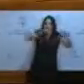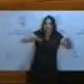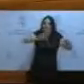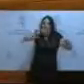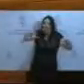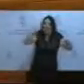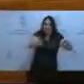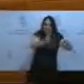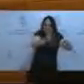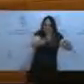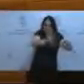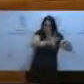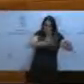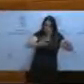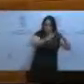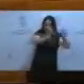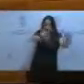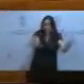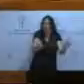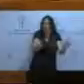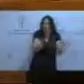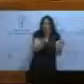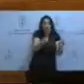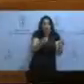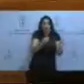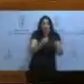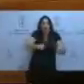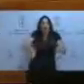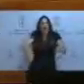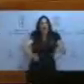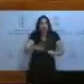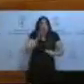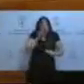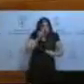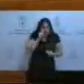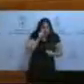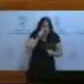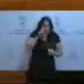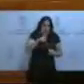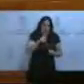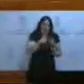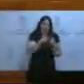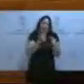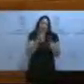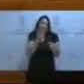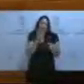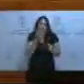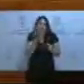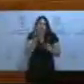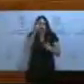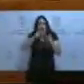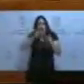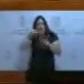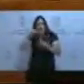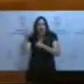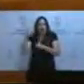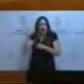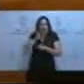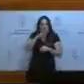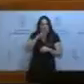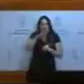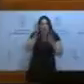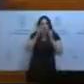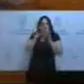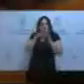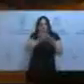manifiestamente insuficiente. Con lo cual, ese ecoturismo que a mí me gustaría tener en Asturias, de alto valor añadido, de expertos, que viene a ver animales, que mire, voy a decir una cosa para que vea que yo no